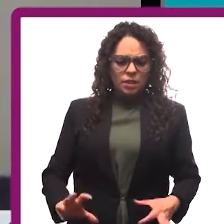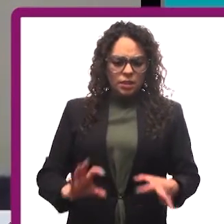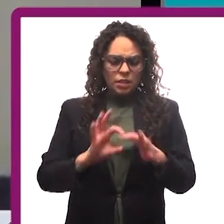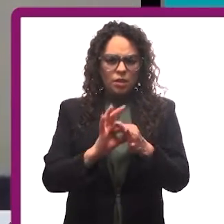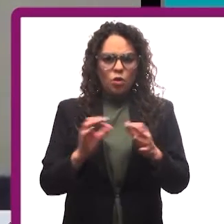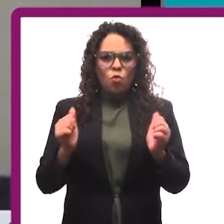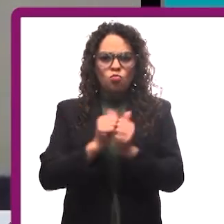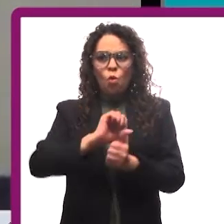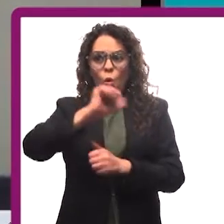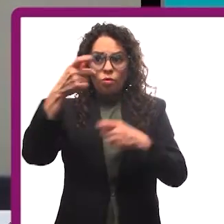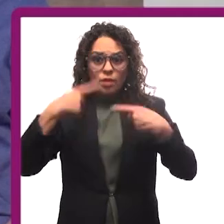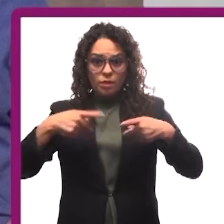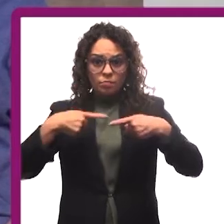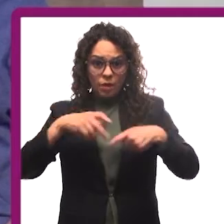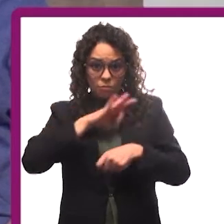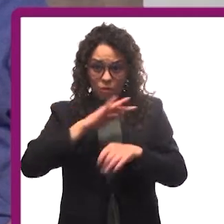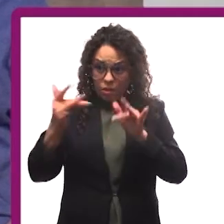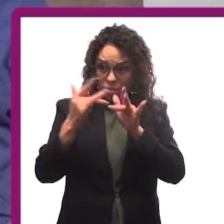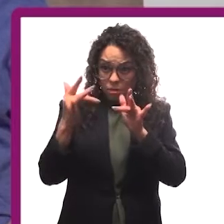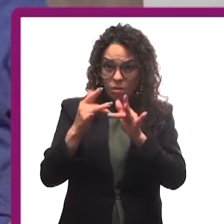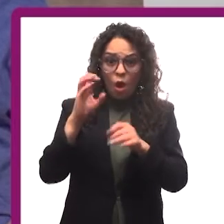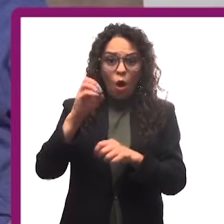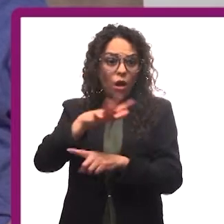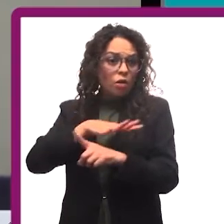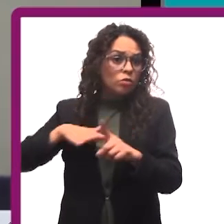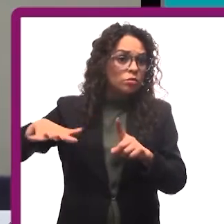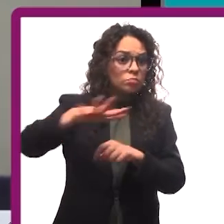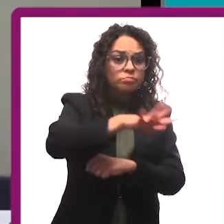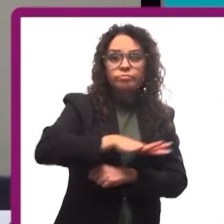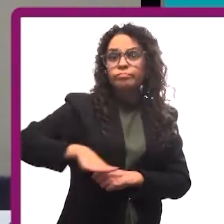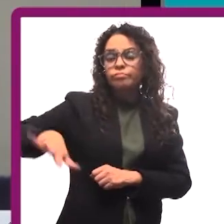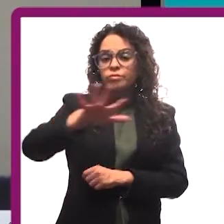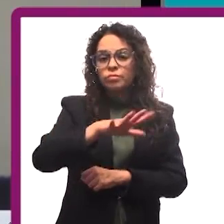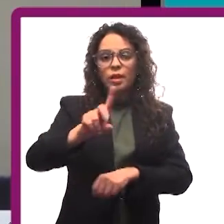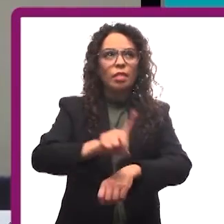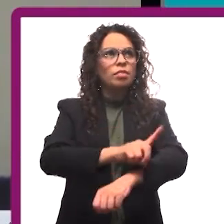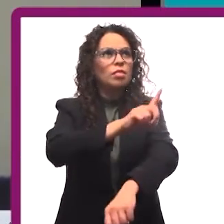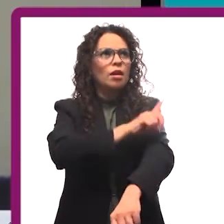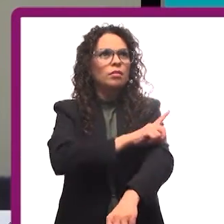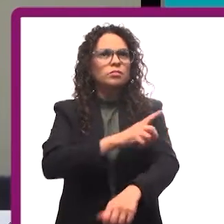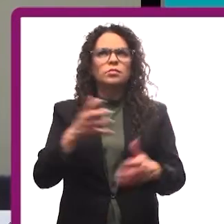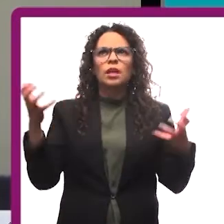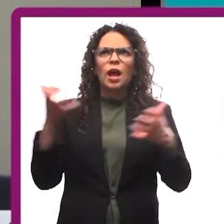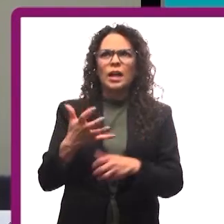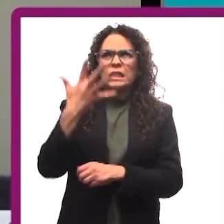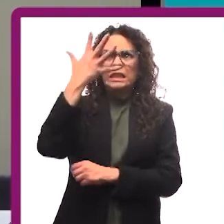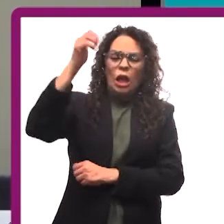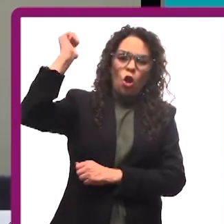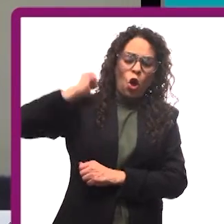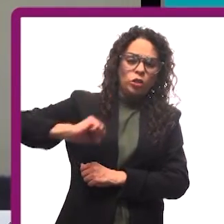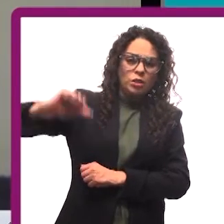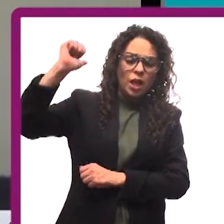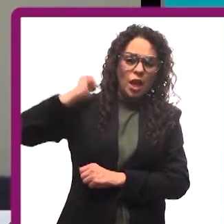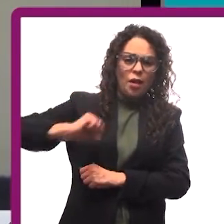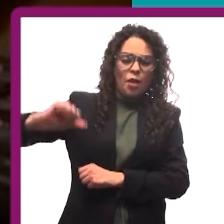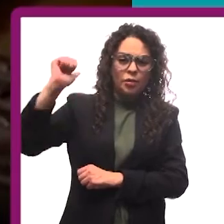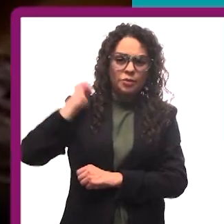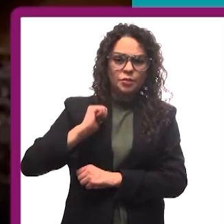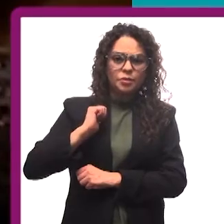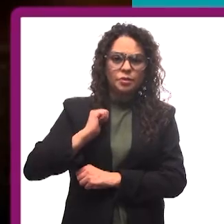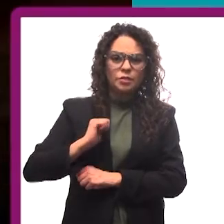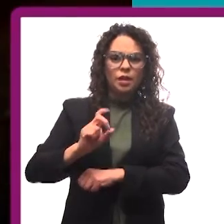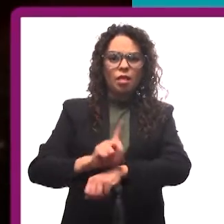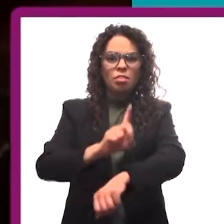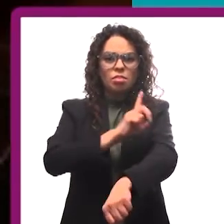relación con otras personas y con todo nuestro entorno. Desde hace 5 siglos, pues desde